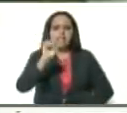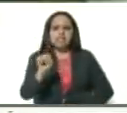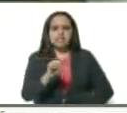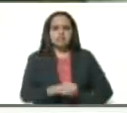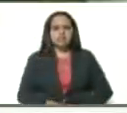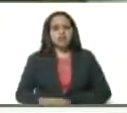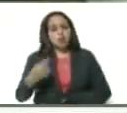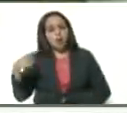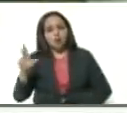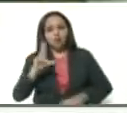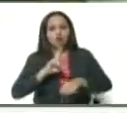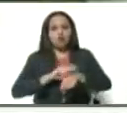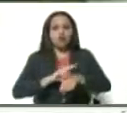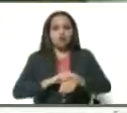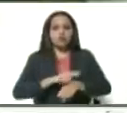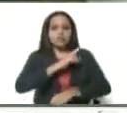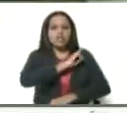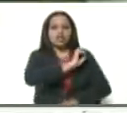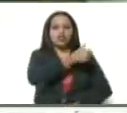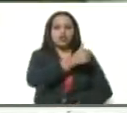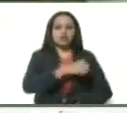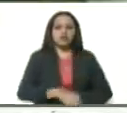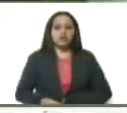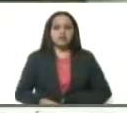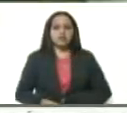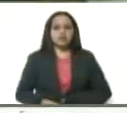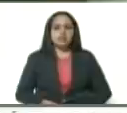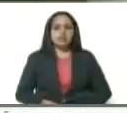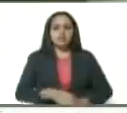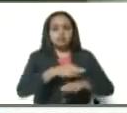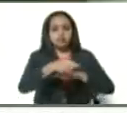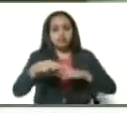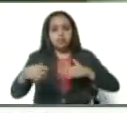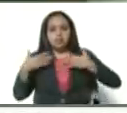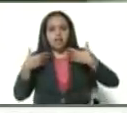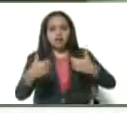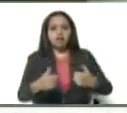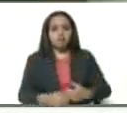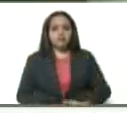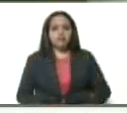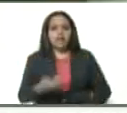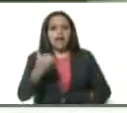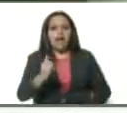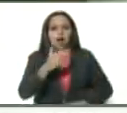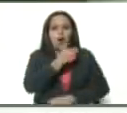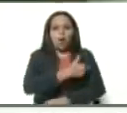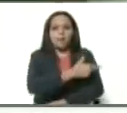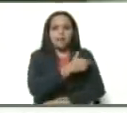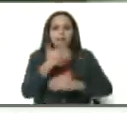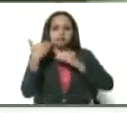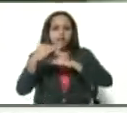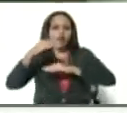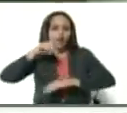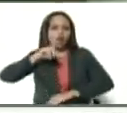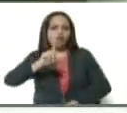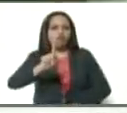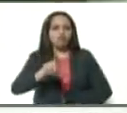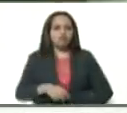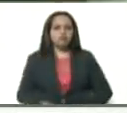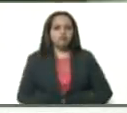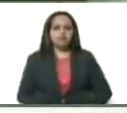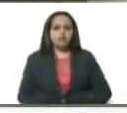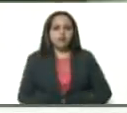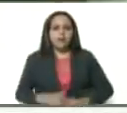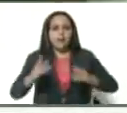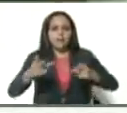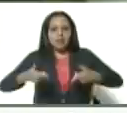Camejo, director regional de salud. Allá están en el hospital tipo 1 Jesús Arnoldo Camacho Peña, para